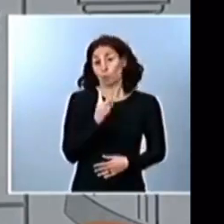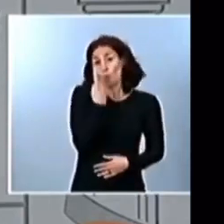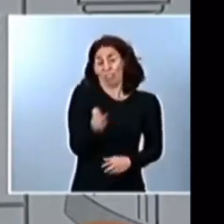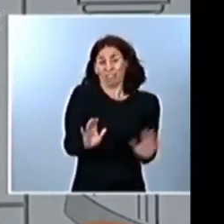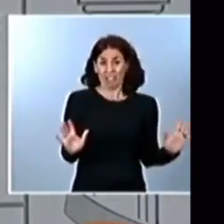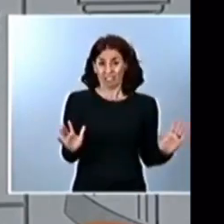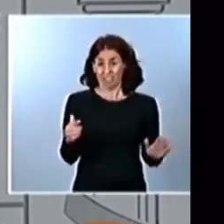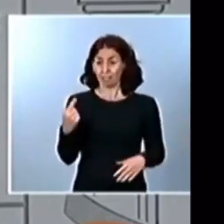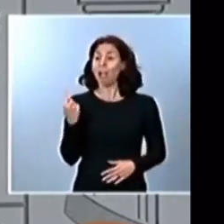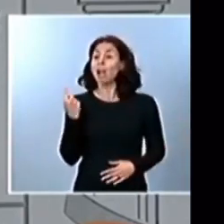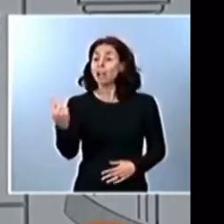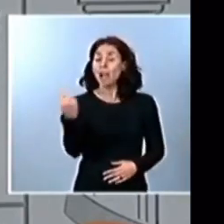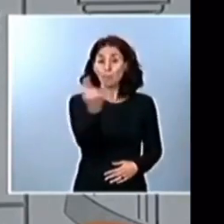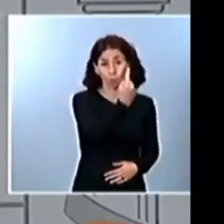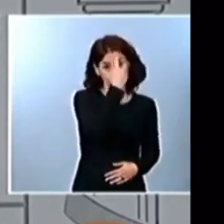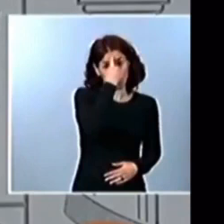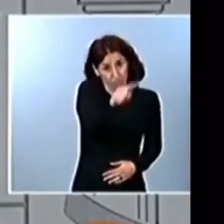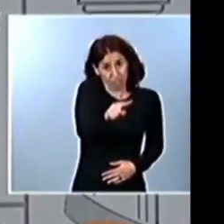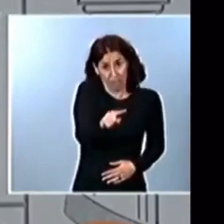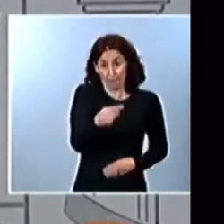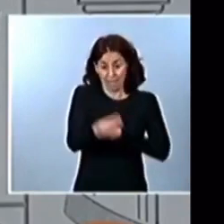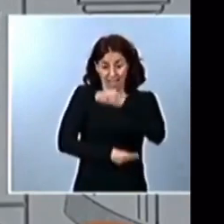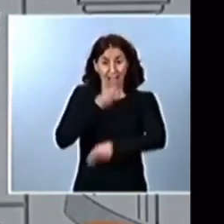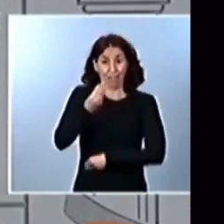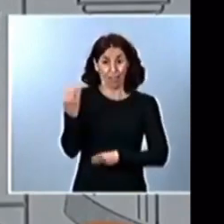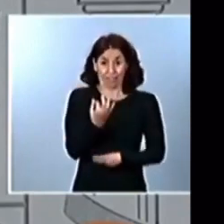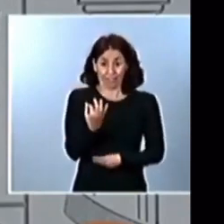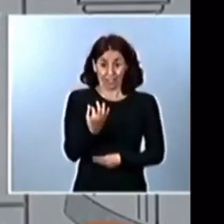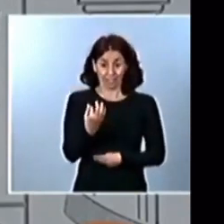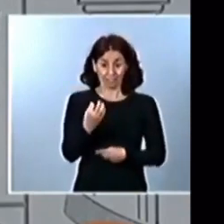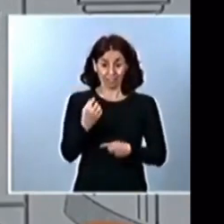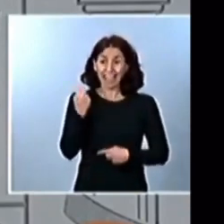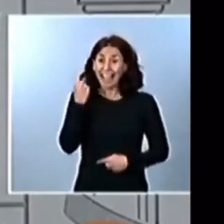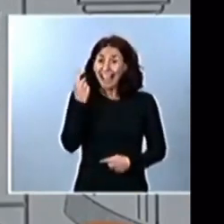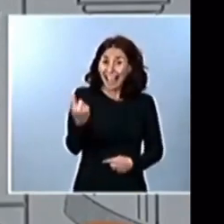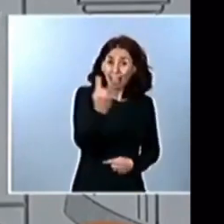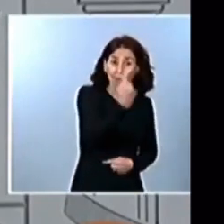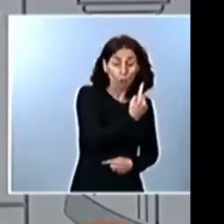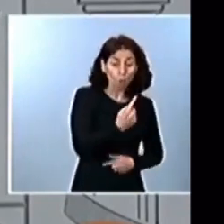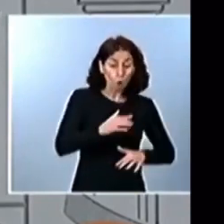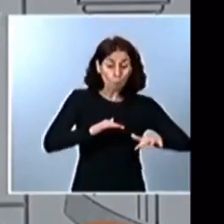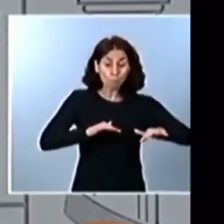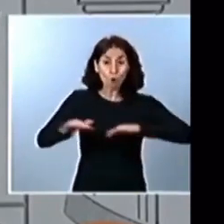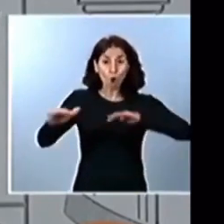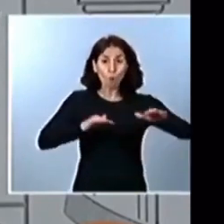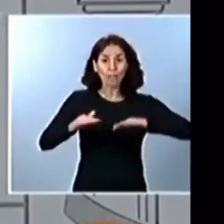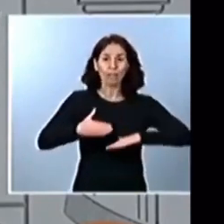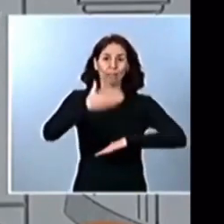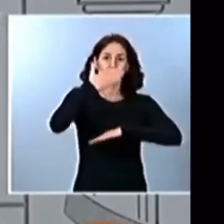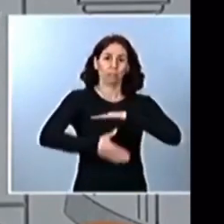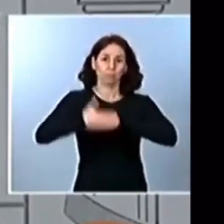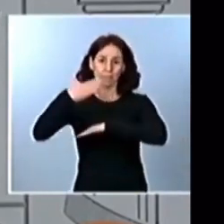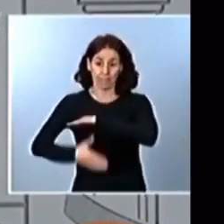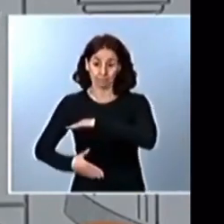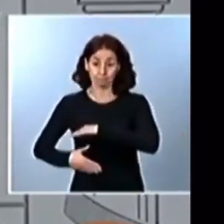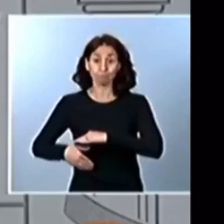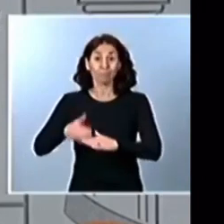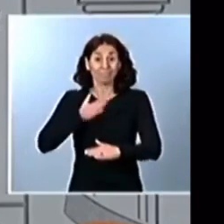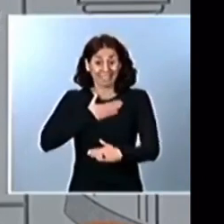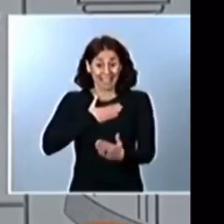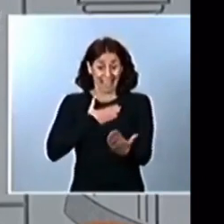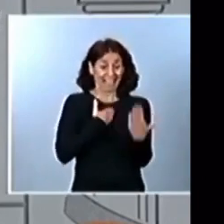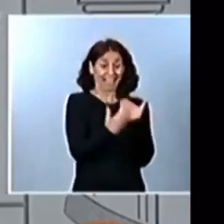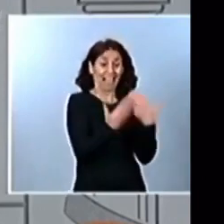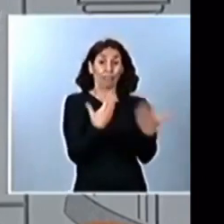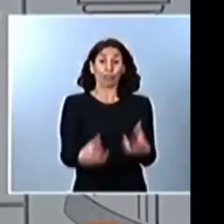nuestra movilidad, lo que tenemos que hacer es reducir nuestra relación social y para eso no necesitamos un estado de alarma. Para